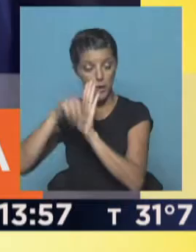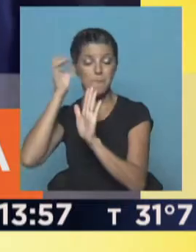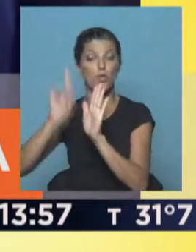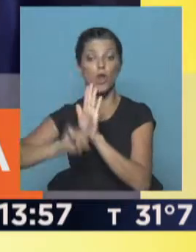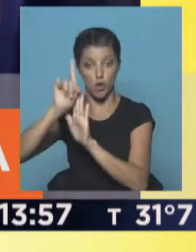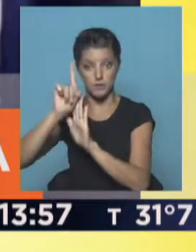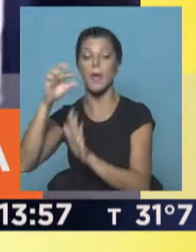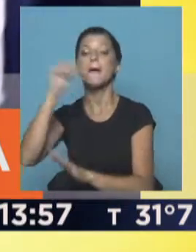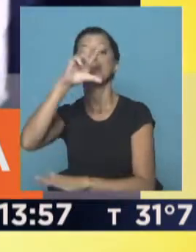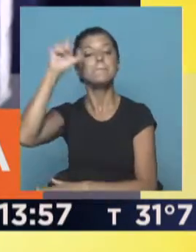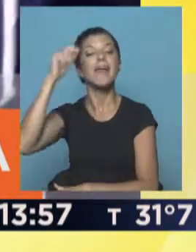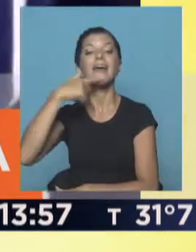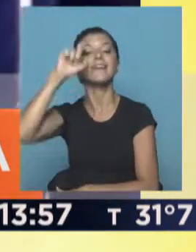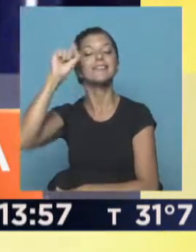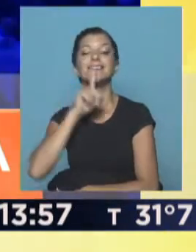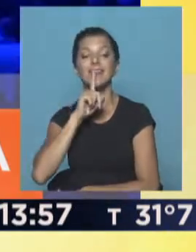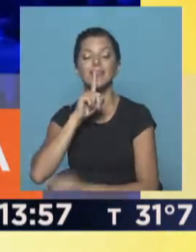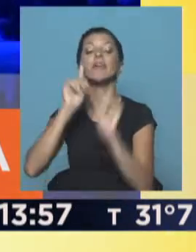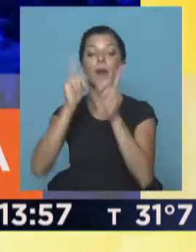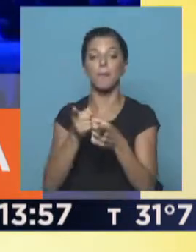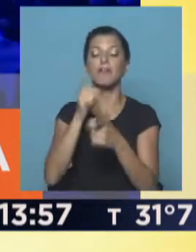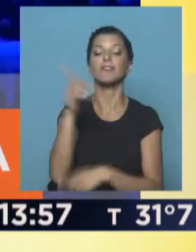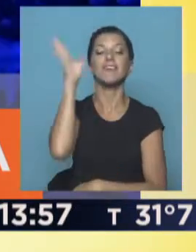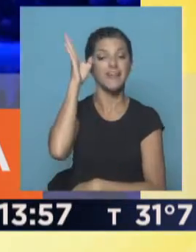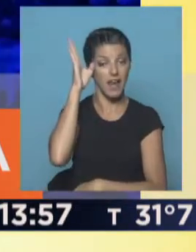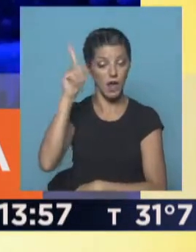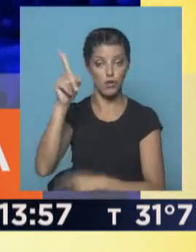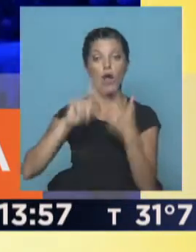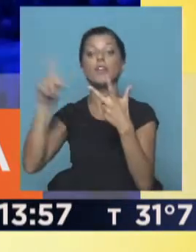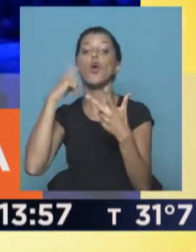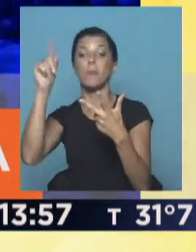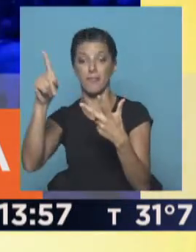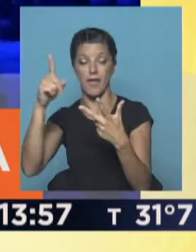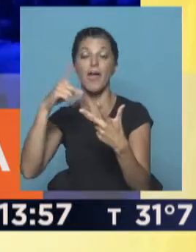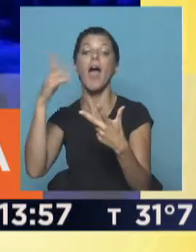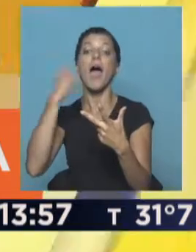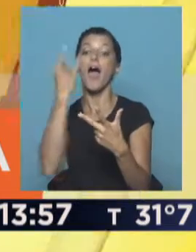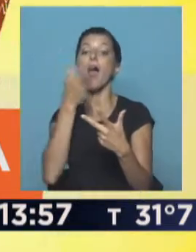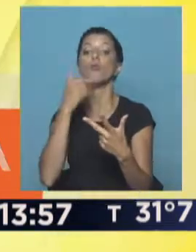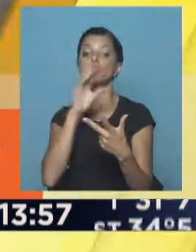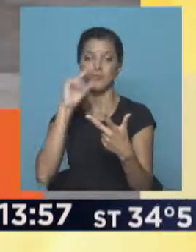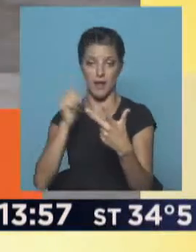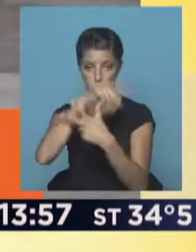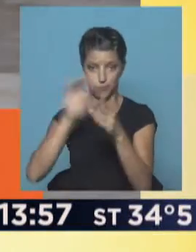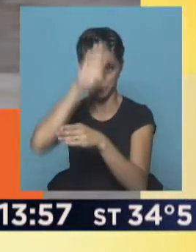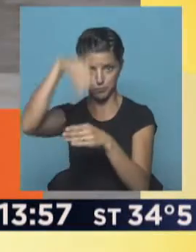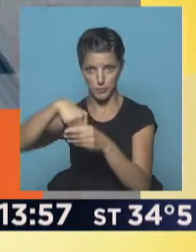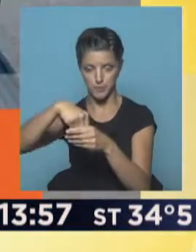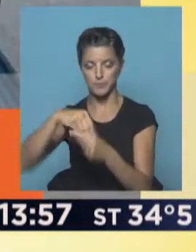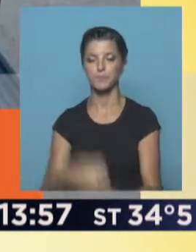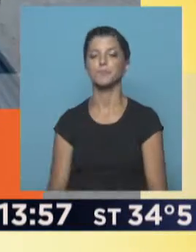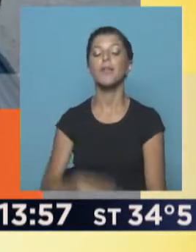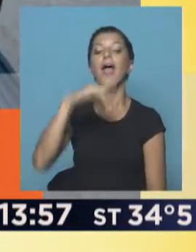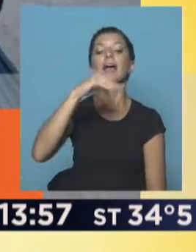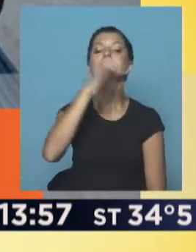Pressel. También estarán el italiano Matteo Salvini y el austríaco Gerald Wilimski. El Chapo Guzmán